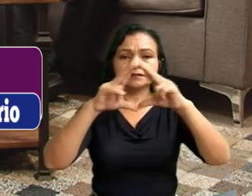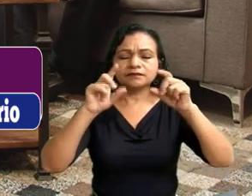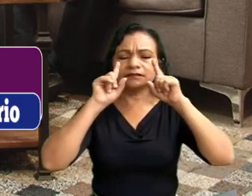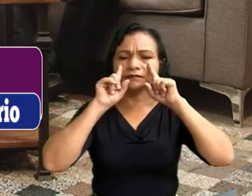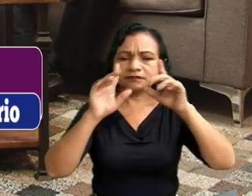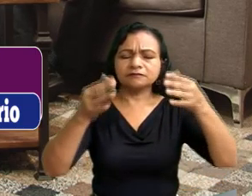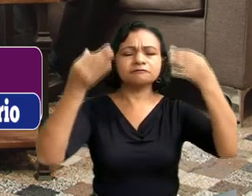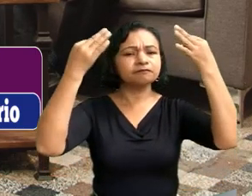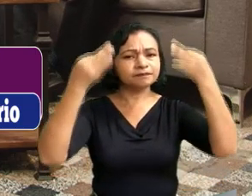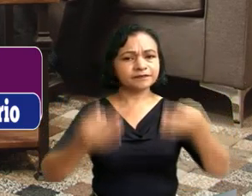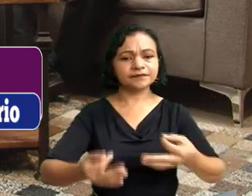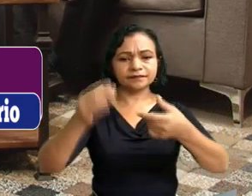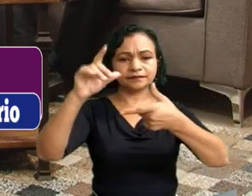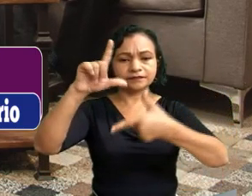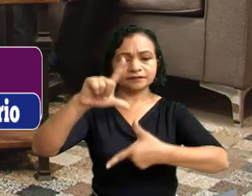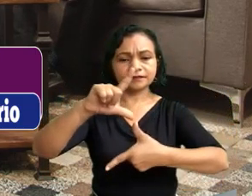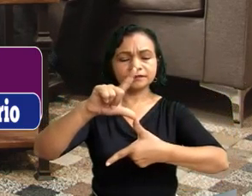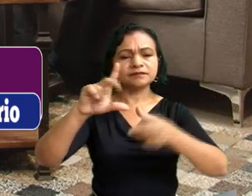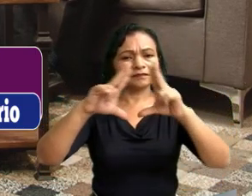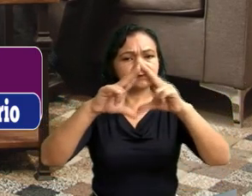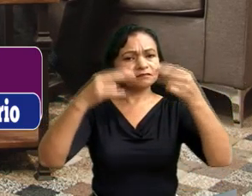de américa latina'